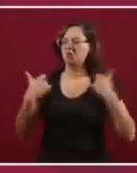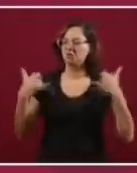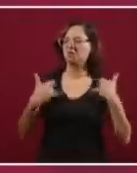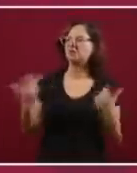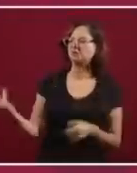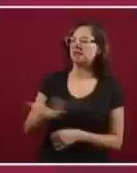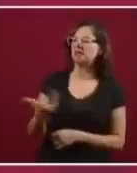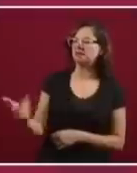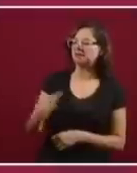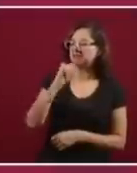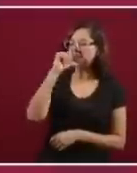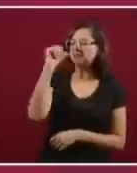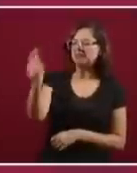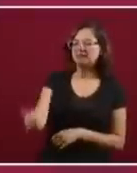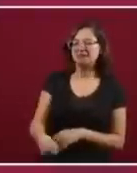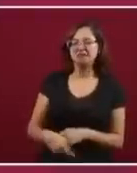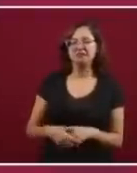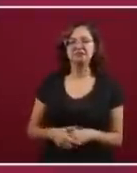nada